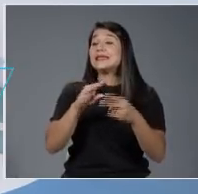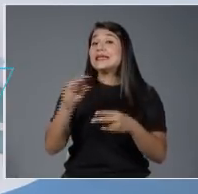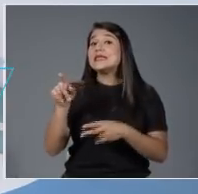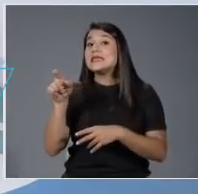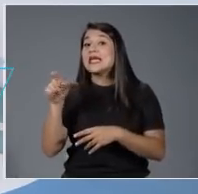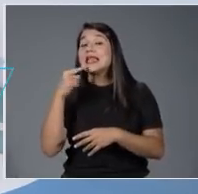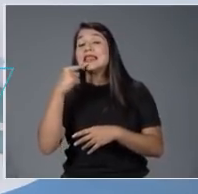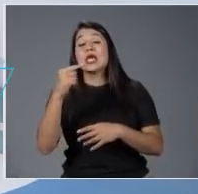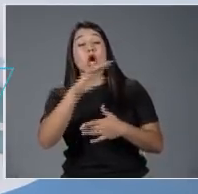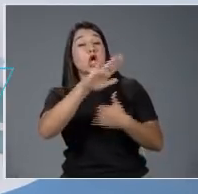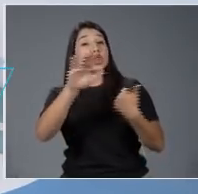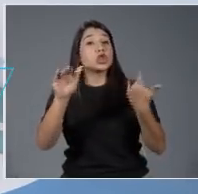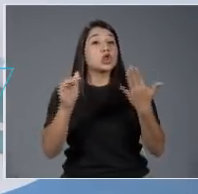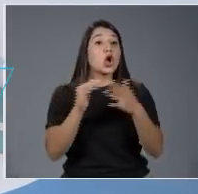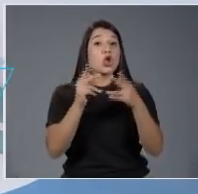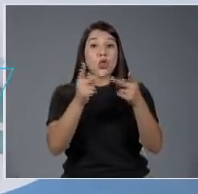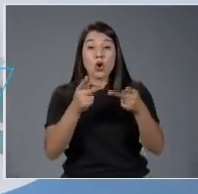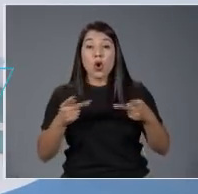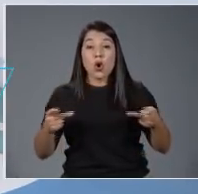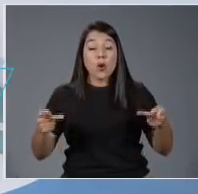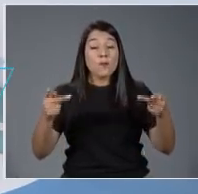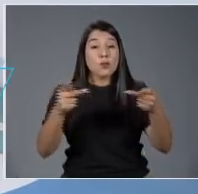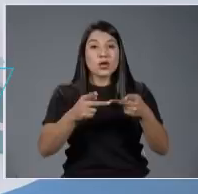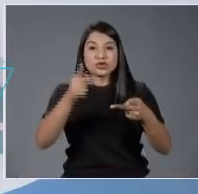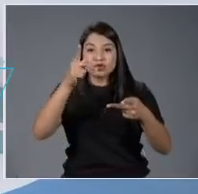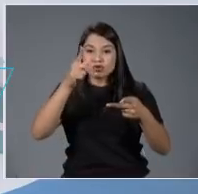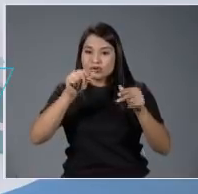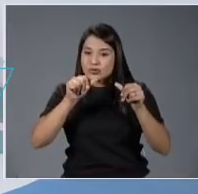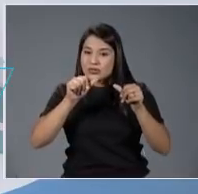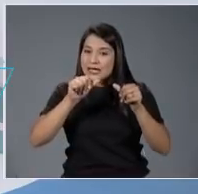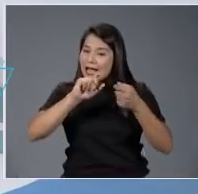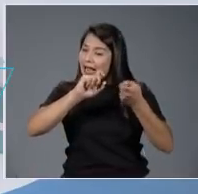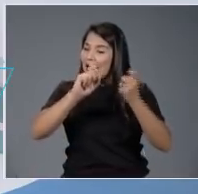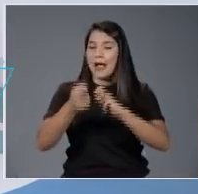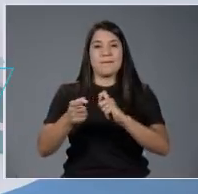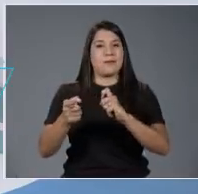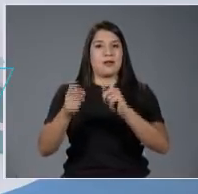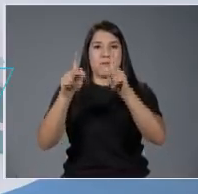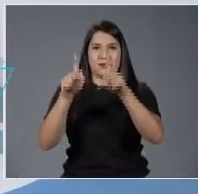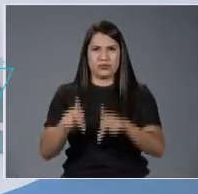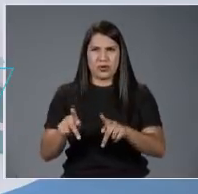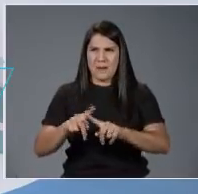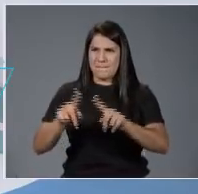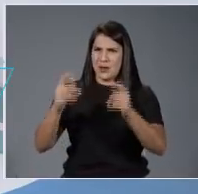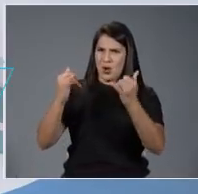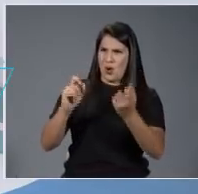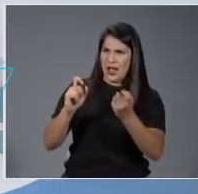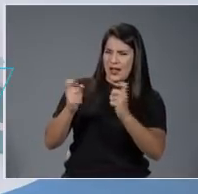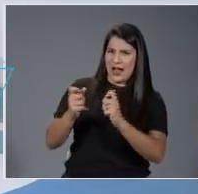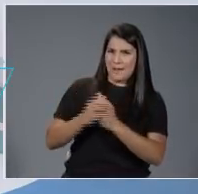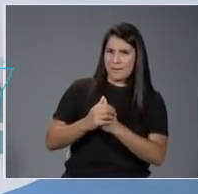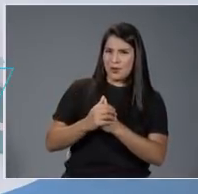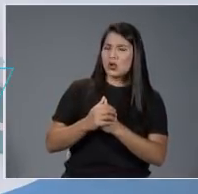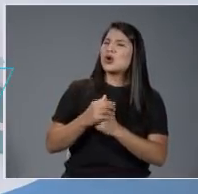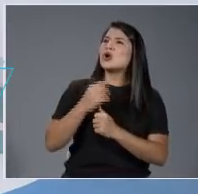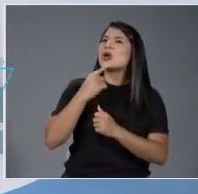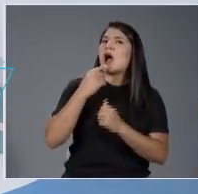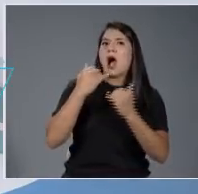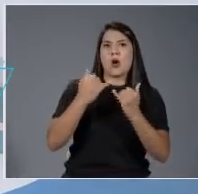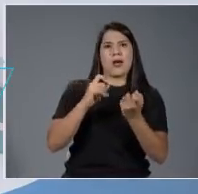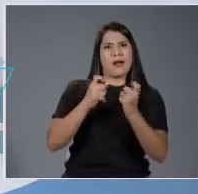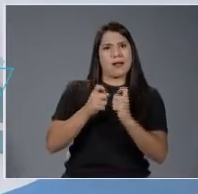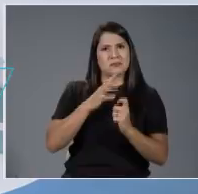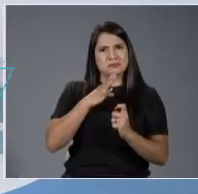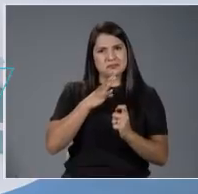a ser renovados. Ahora cambia un poco el discurso y dice que va a mantener a unos pocos y menciona en este caso, digamos, por ejemplo,